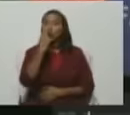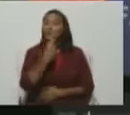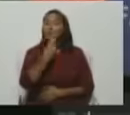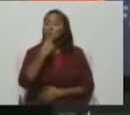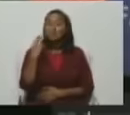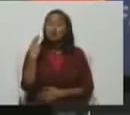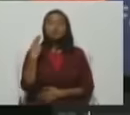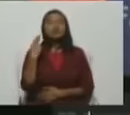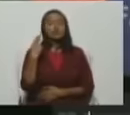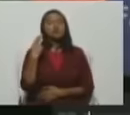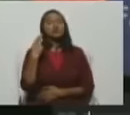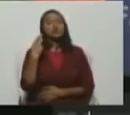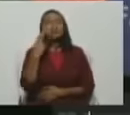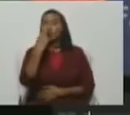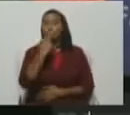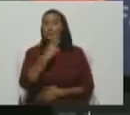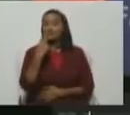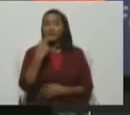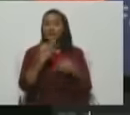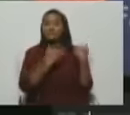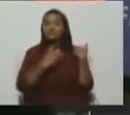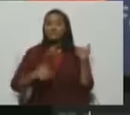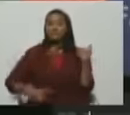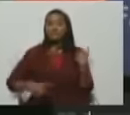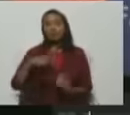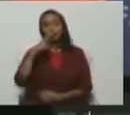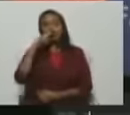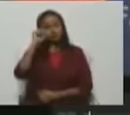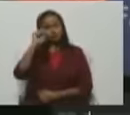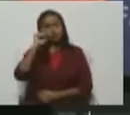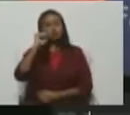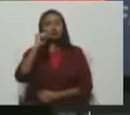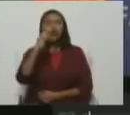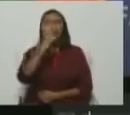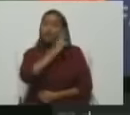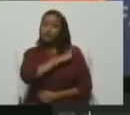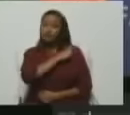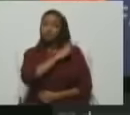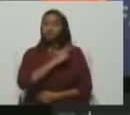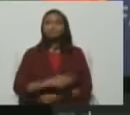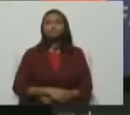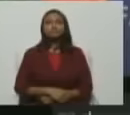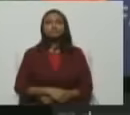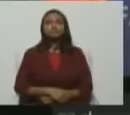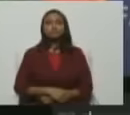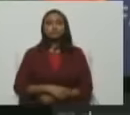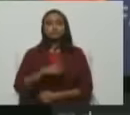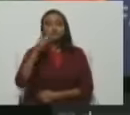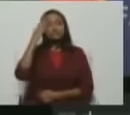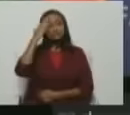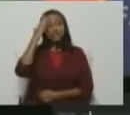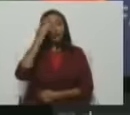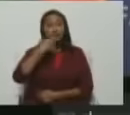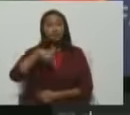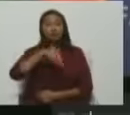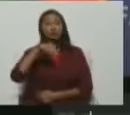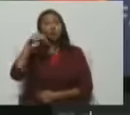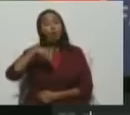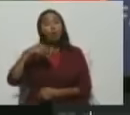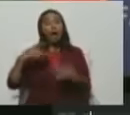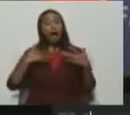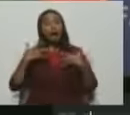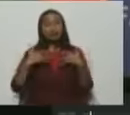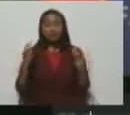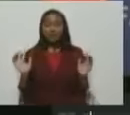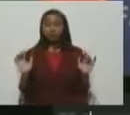presidente Nicolás Maduro Moros, nuestro comandante en jefe, quien está en conocimiento de este acto y